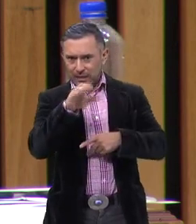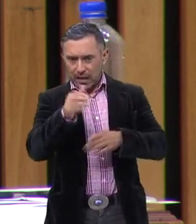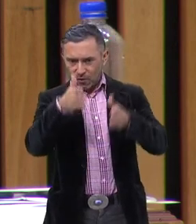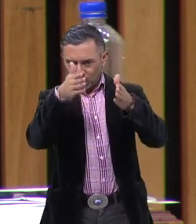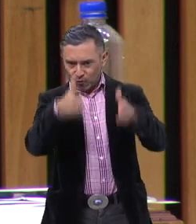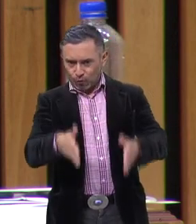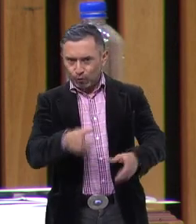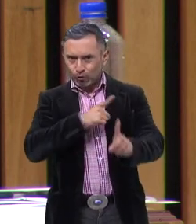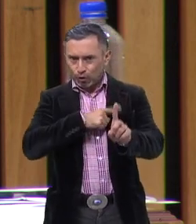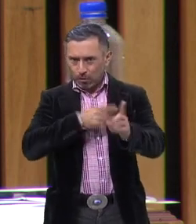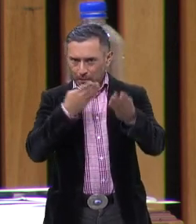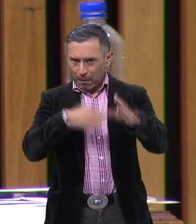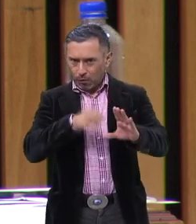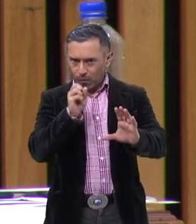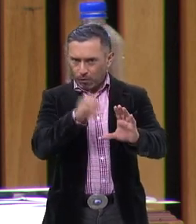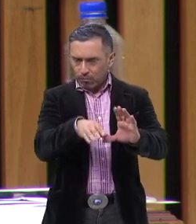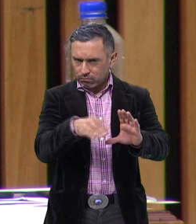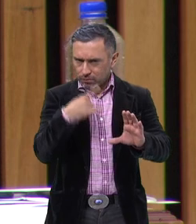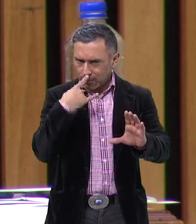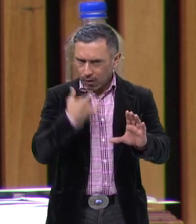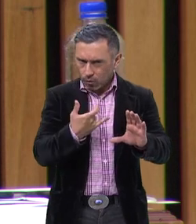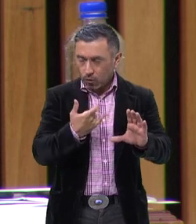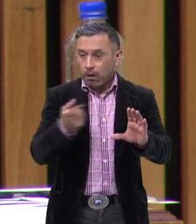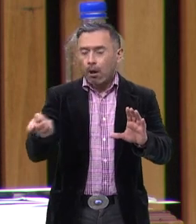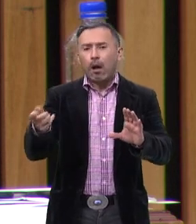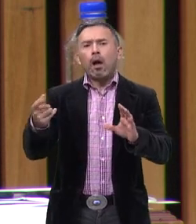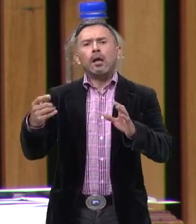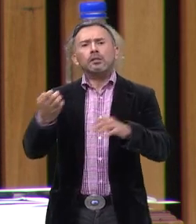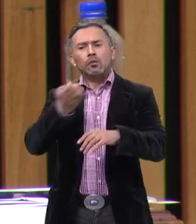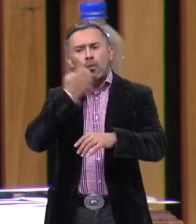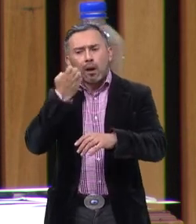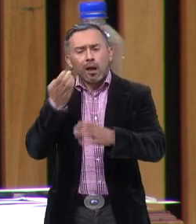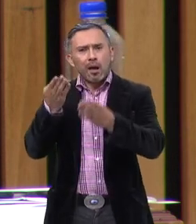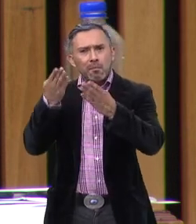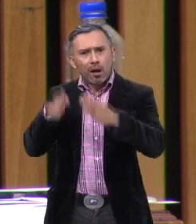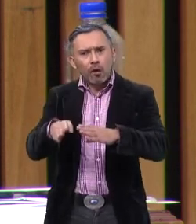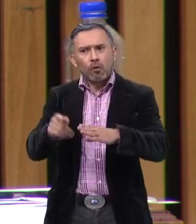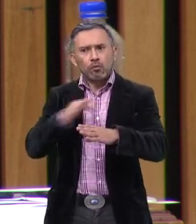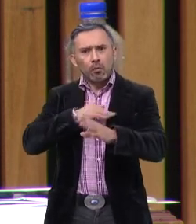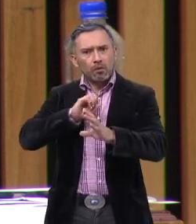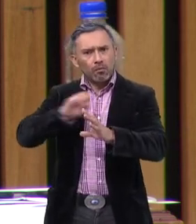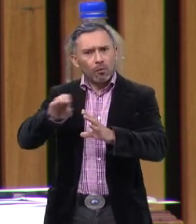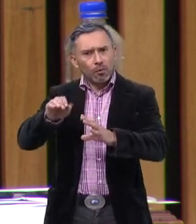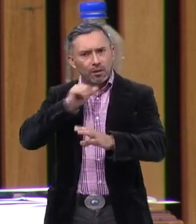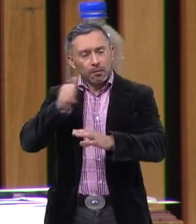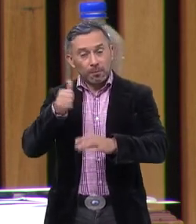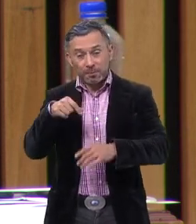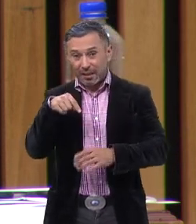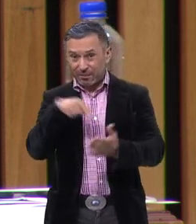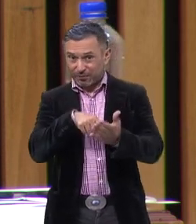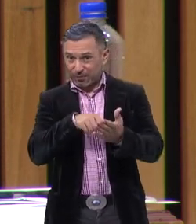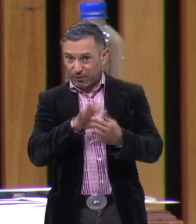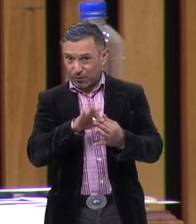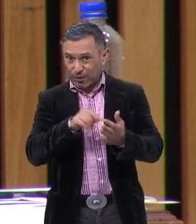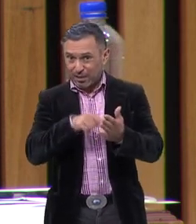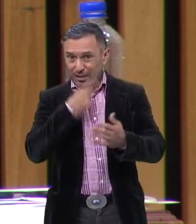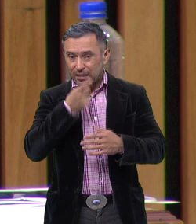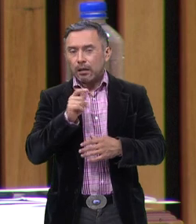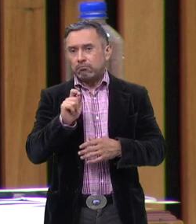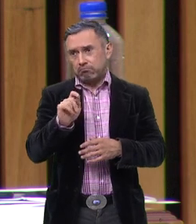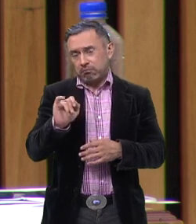en vez de depositarse en cuentas institucionales se dice aquí que en efecto es una cuenta